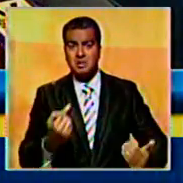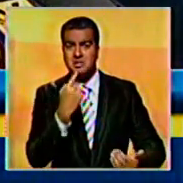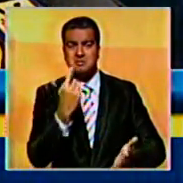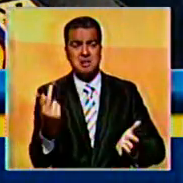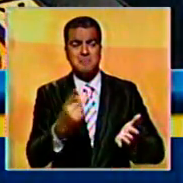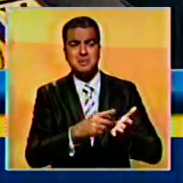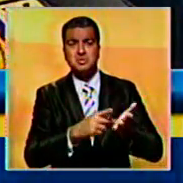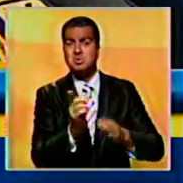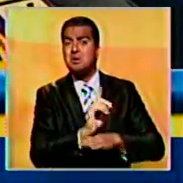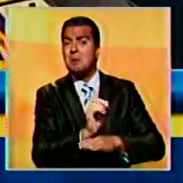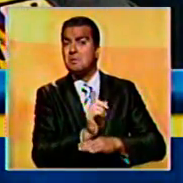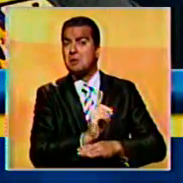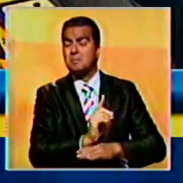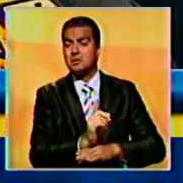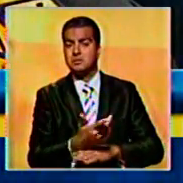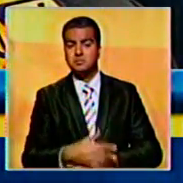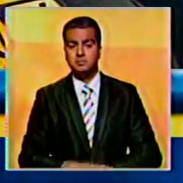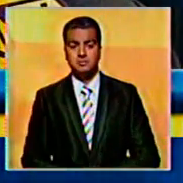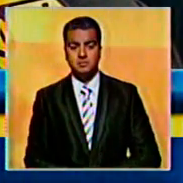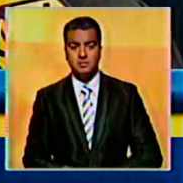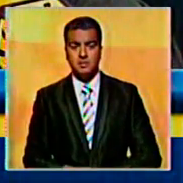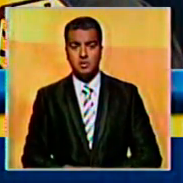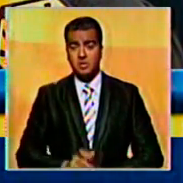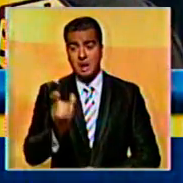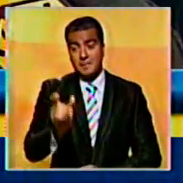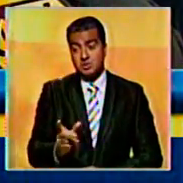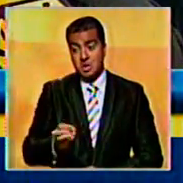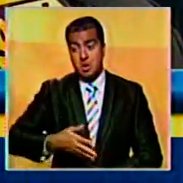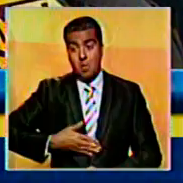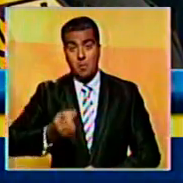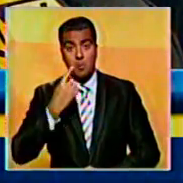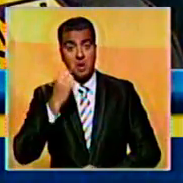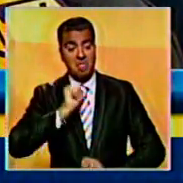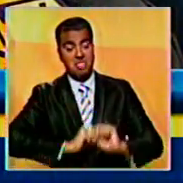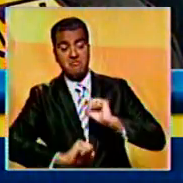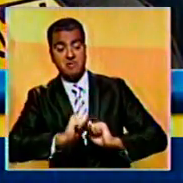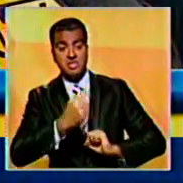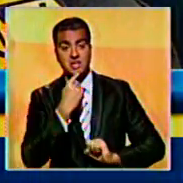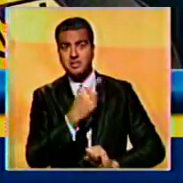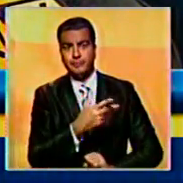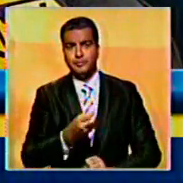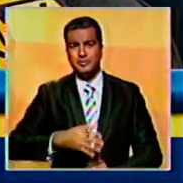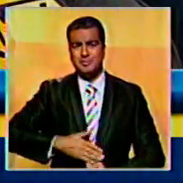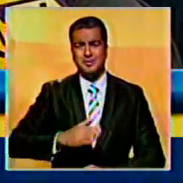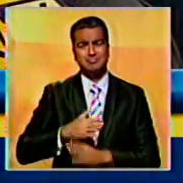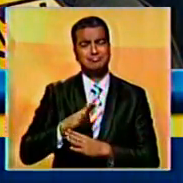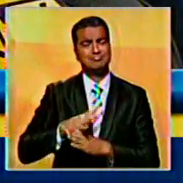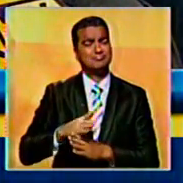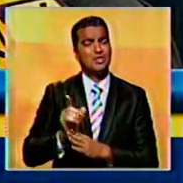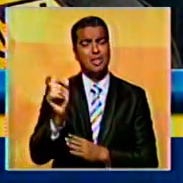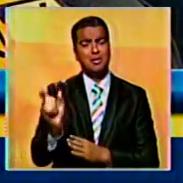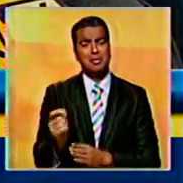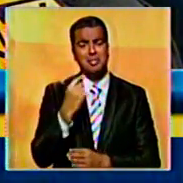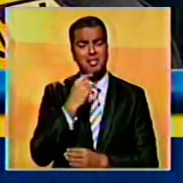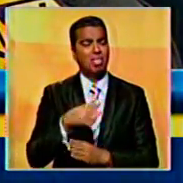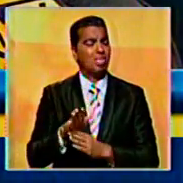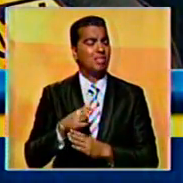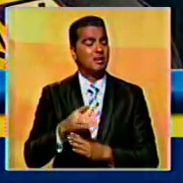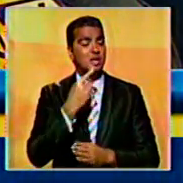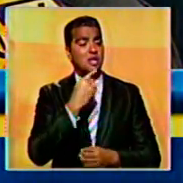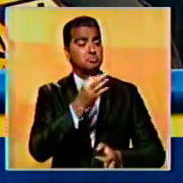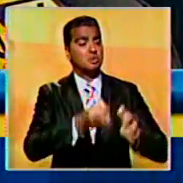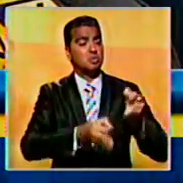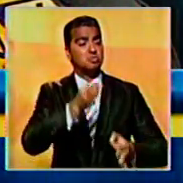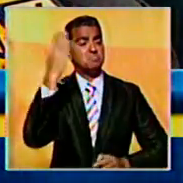laman las audiencias de presentación flash o Express en las que verdaderamente poco importan los alegatos que se formulen desde la